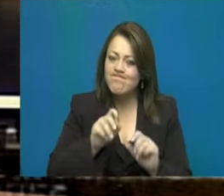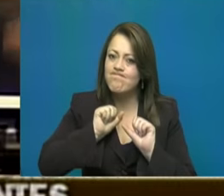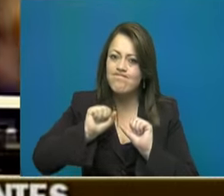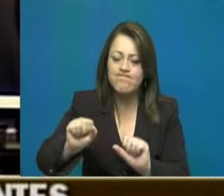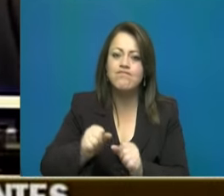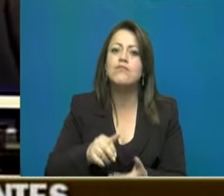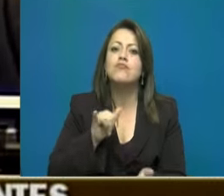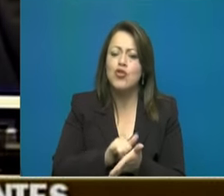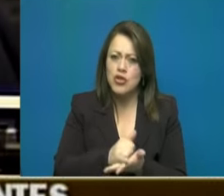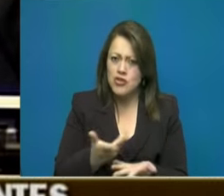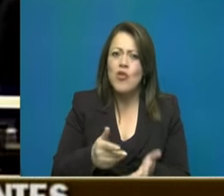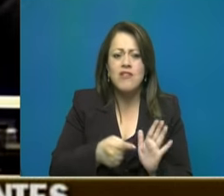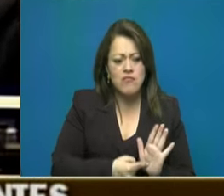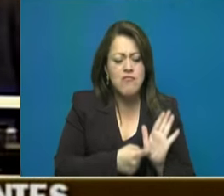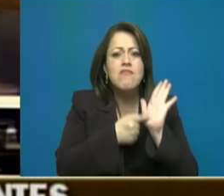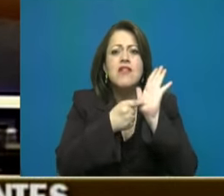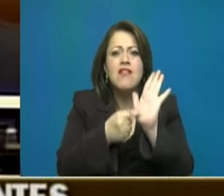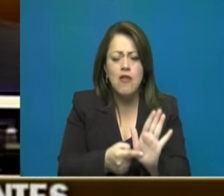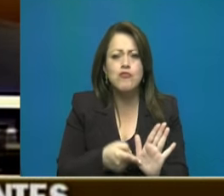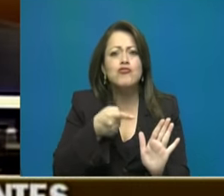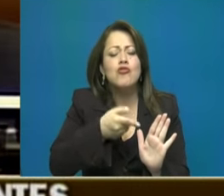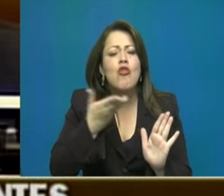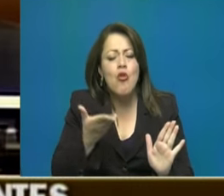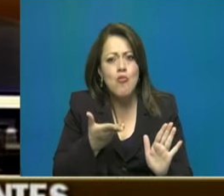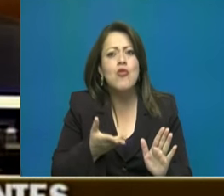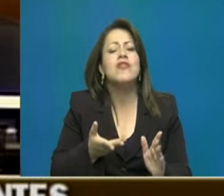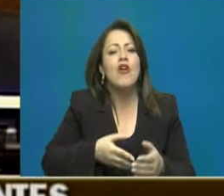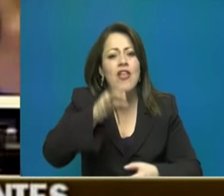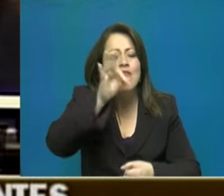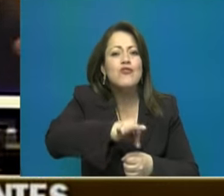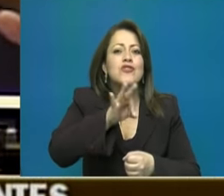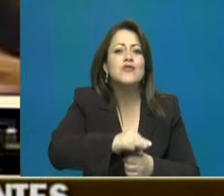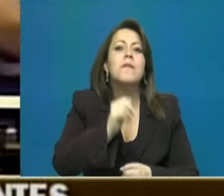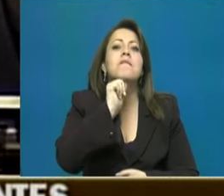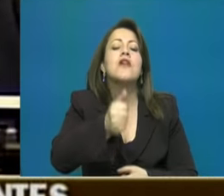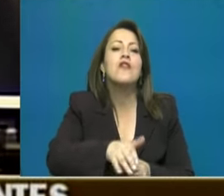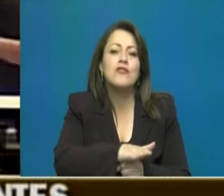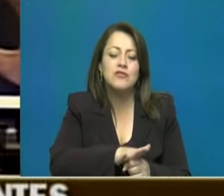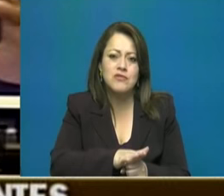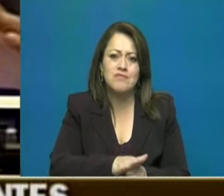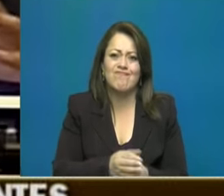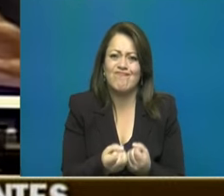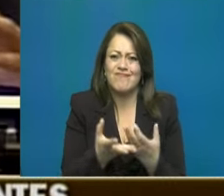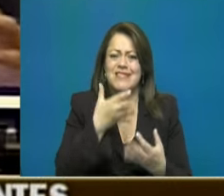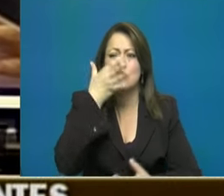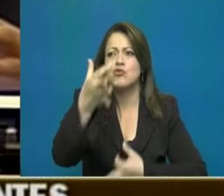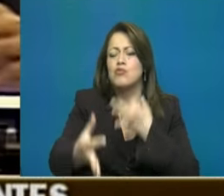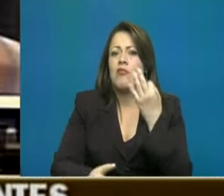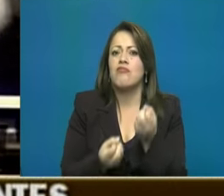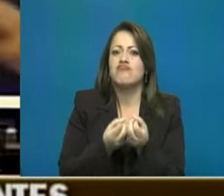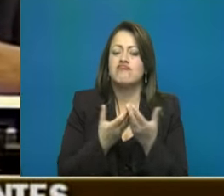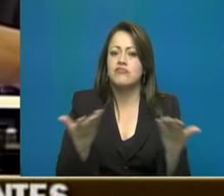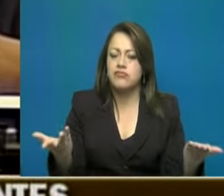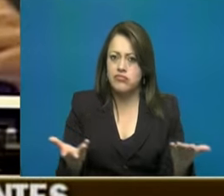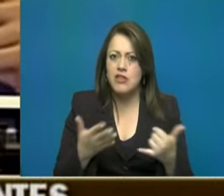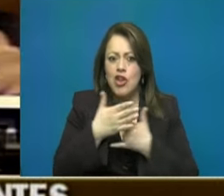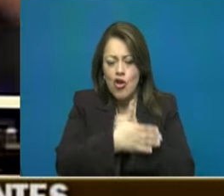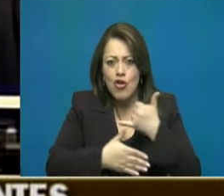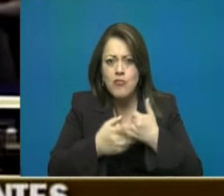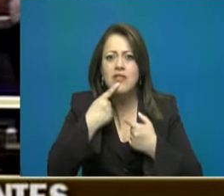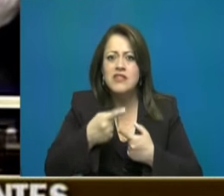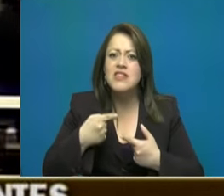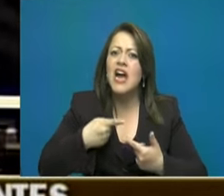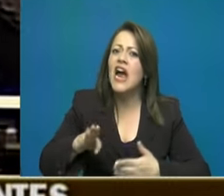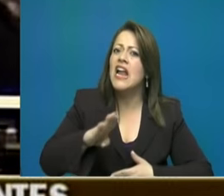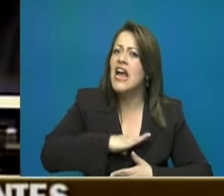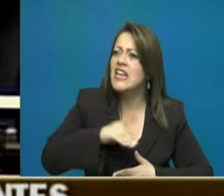ese clientelismo se ve reflejado en el momento electoral, porque no son pocas las denuncias en toda Colombia de gente diciendo, es que en la